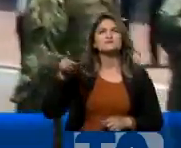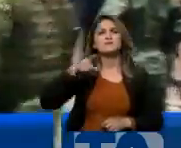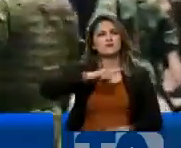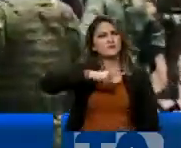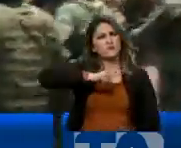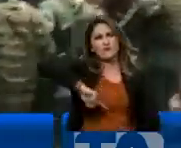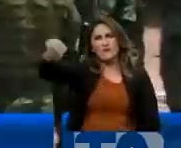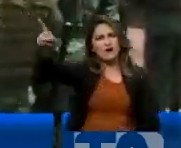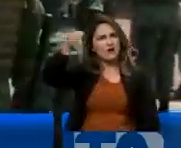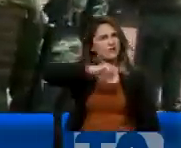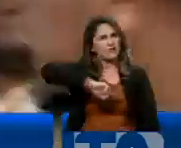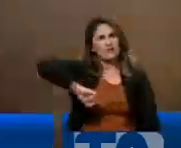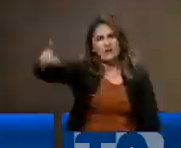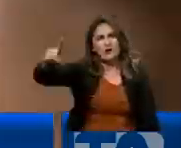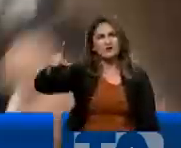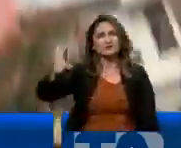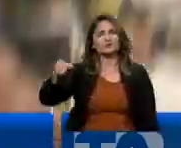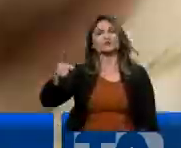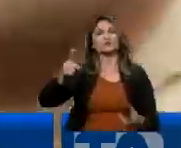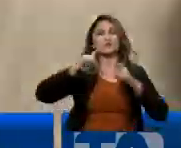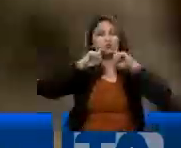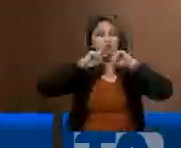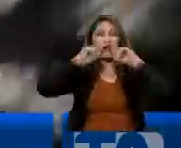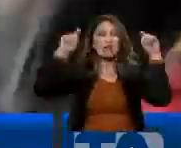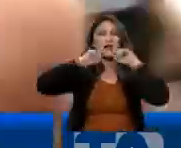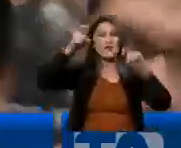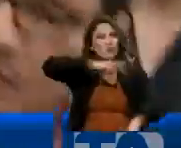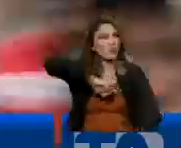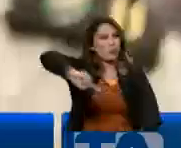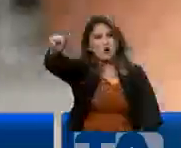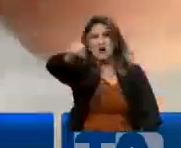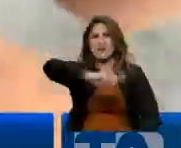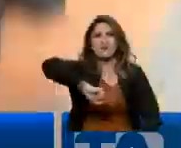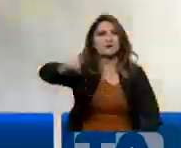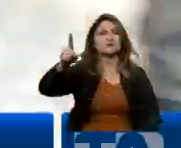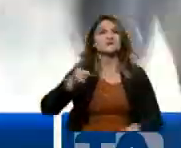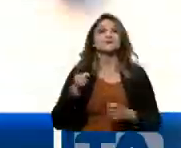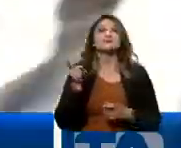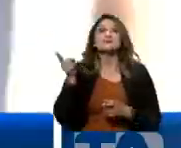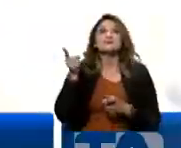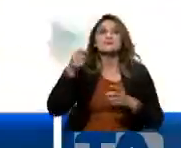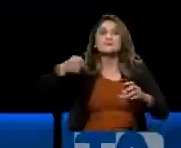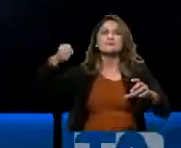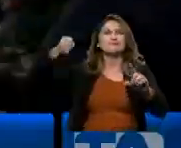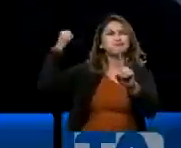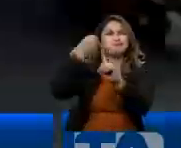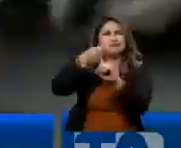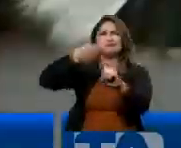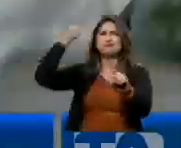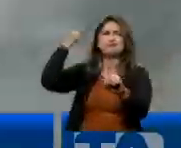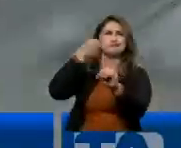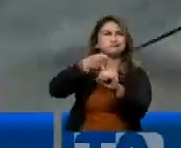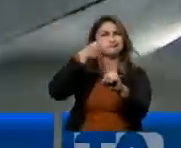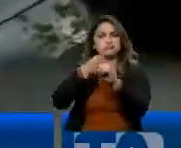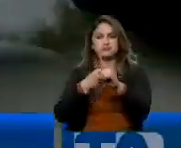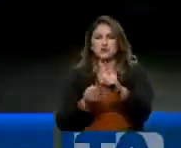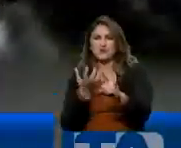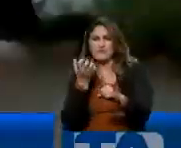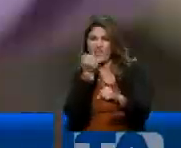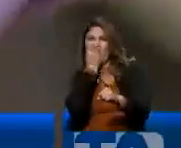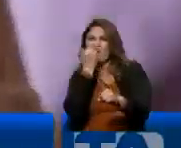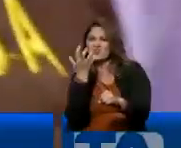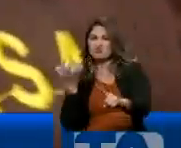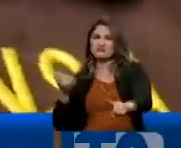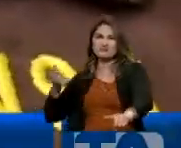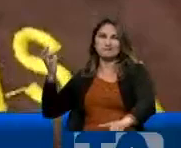en medio periodistas intentando hacer su trabajo entre gas lacrimógeno golpes insultos y lanzamiento de objetos